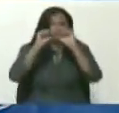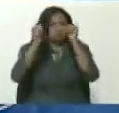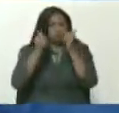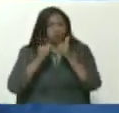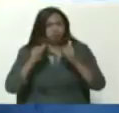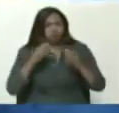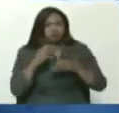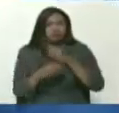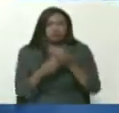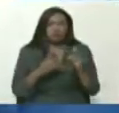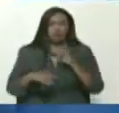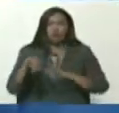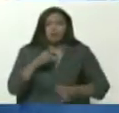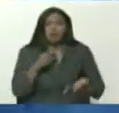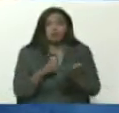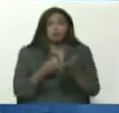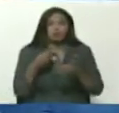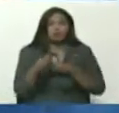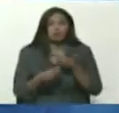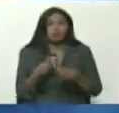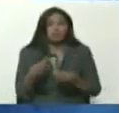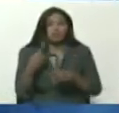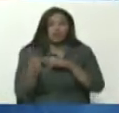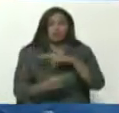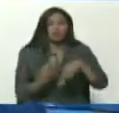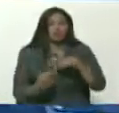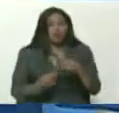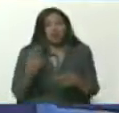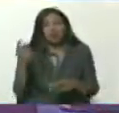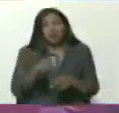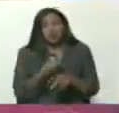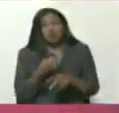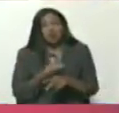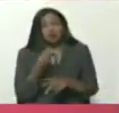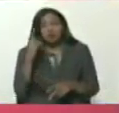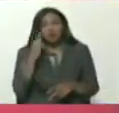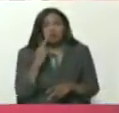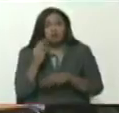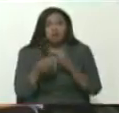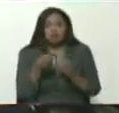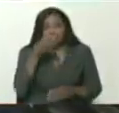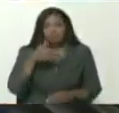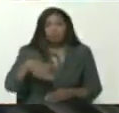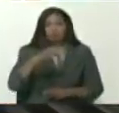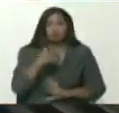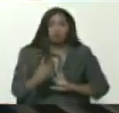con amor. Es una inversión que la revolución, el gobierno bolivariano hace para nuestro pueblo.